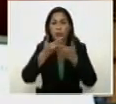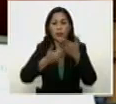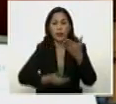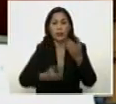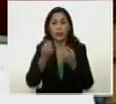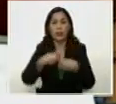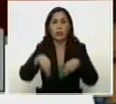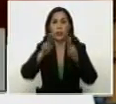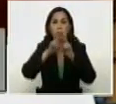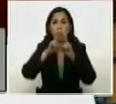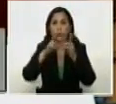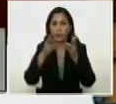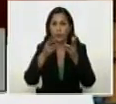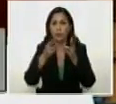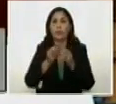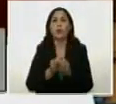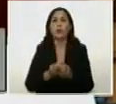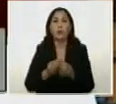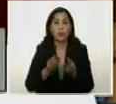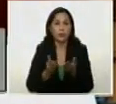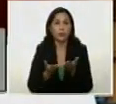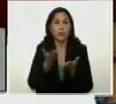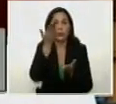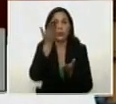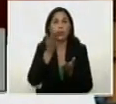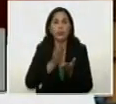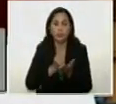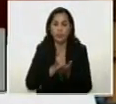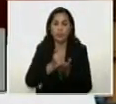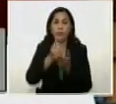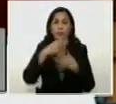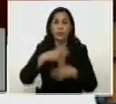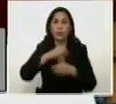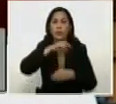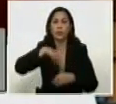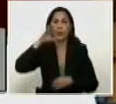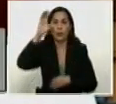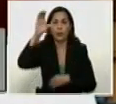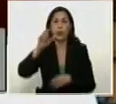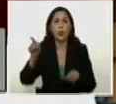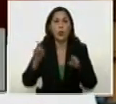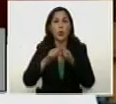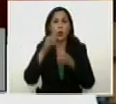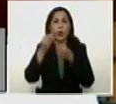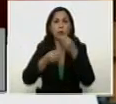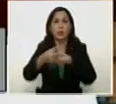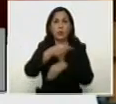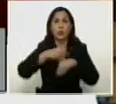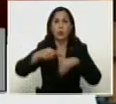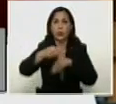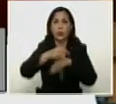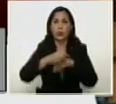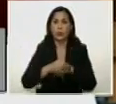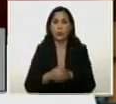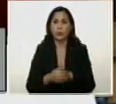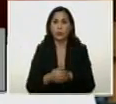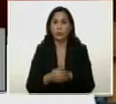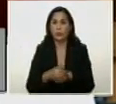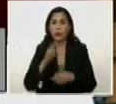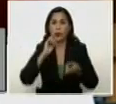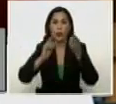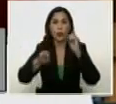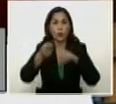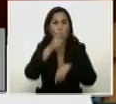las Naciones Unidas y de los sagrados intereses de nuestra patria, como igualmente hacen los gobiernos de